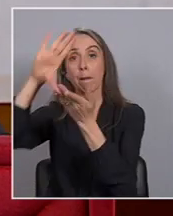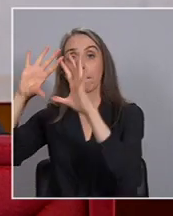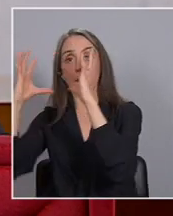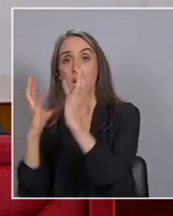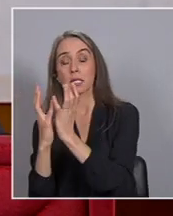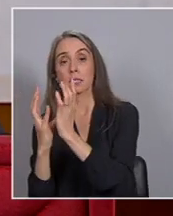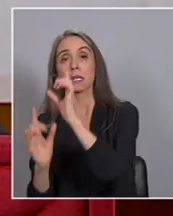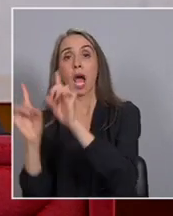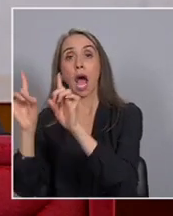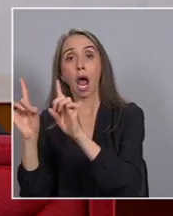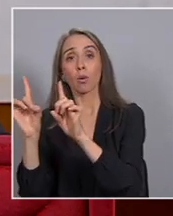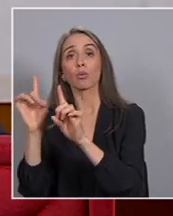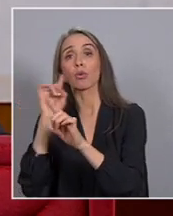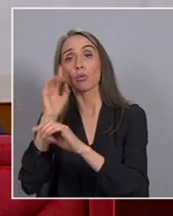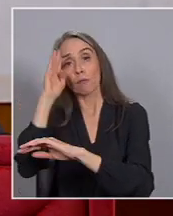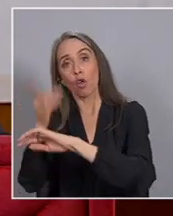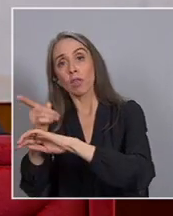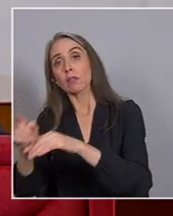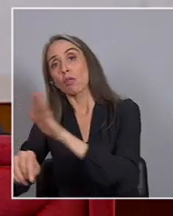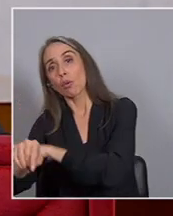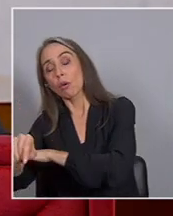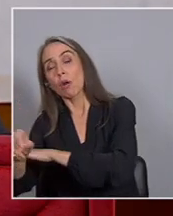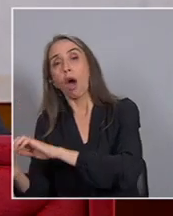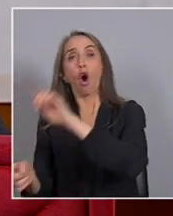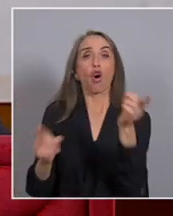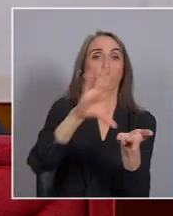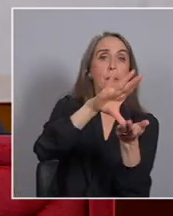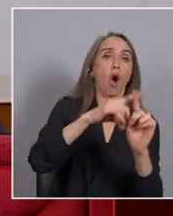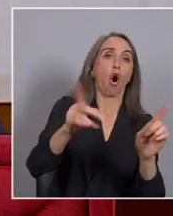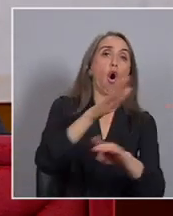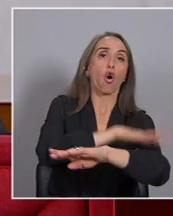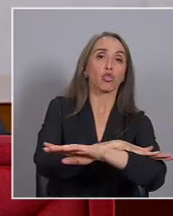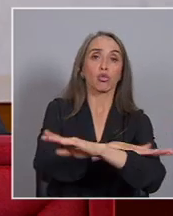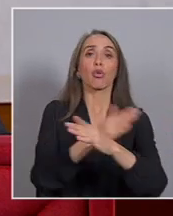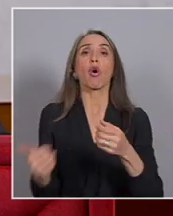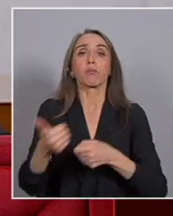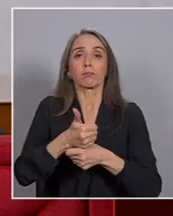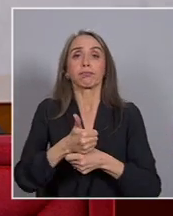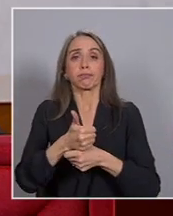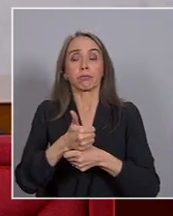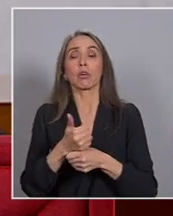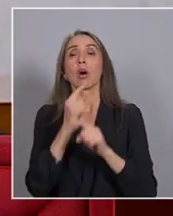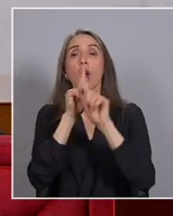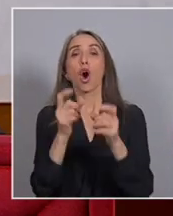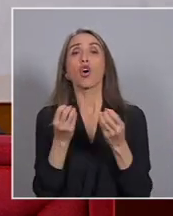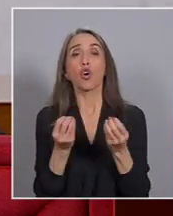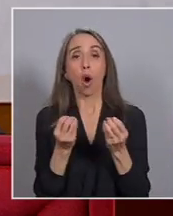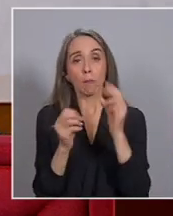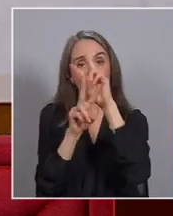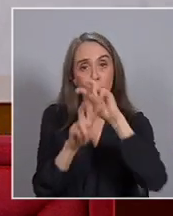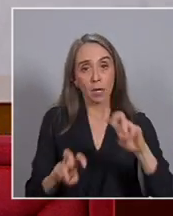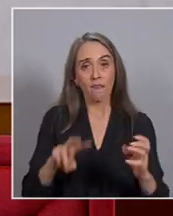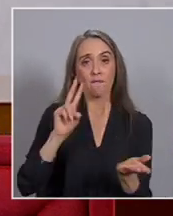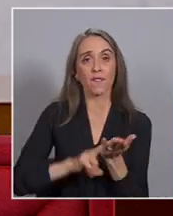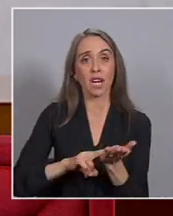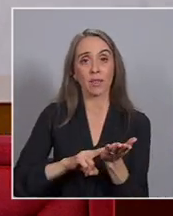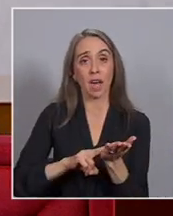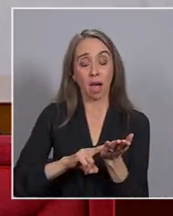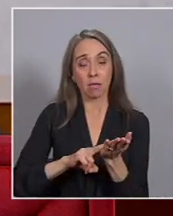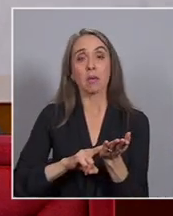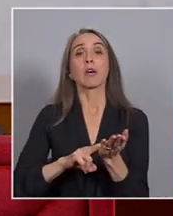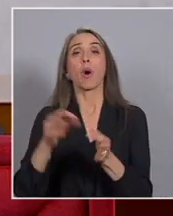tocado algunas y a otros otros. La pregunta es cómo con verdad y justicia nos podemos